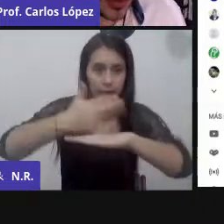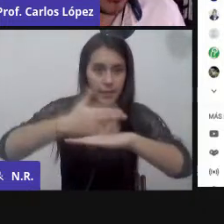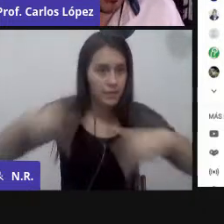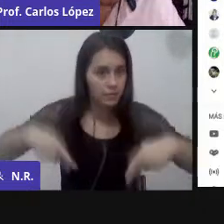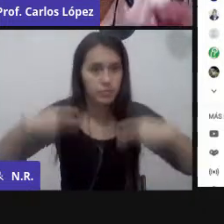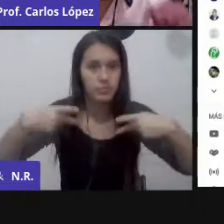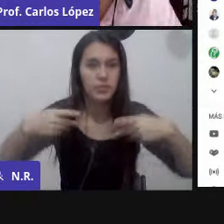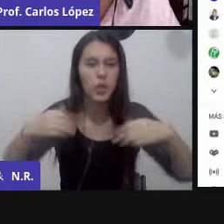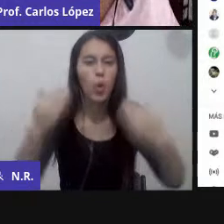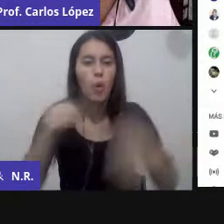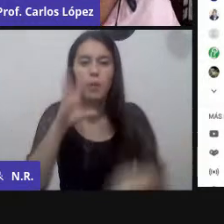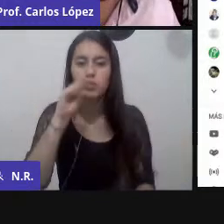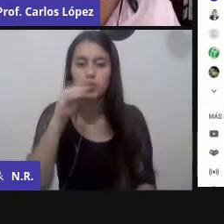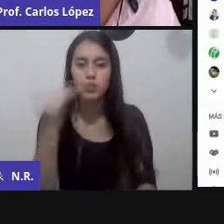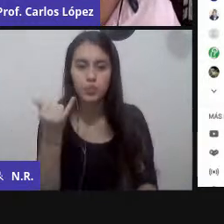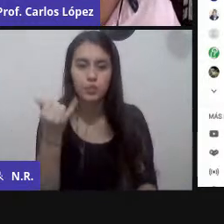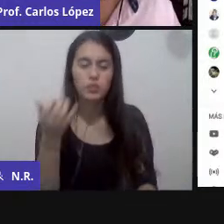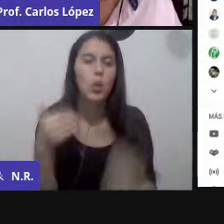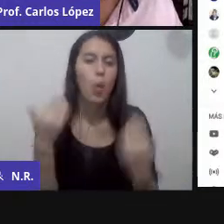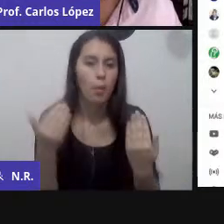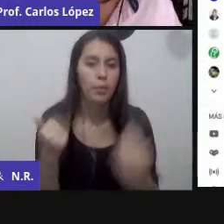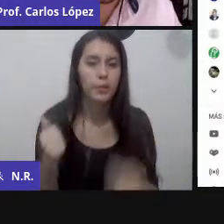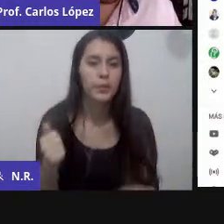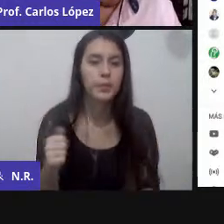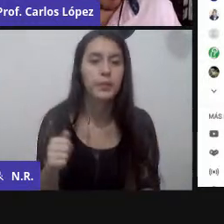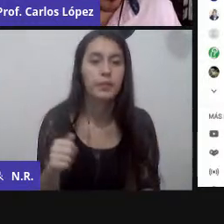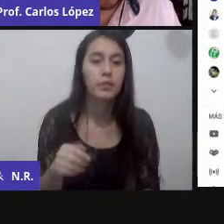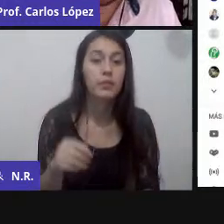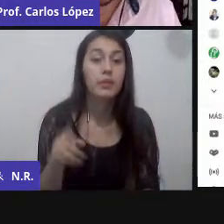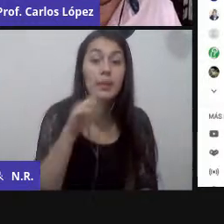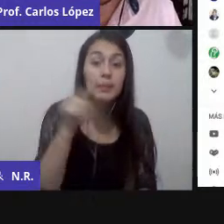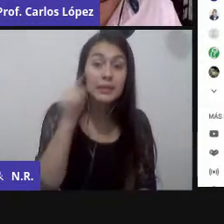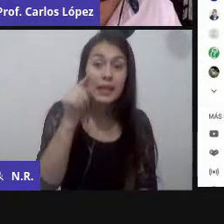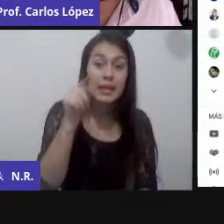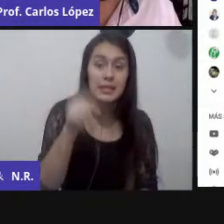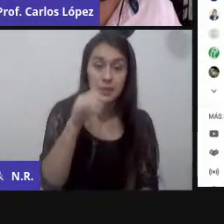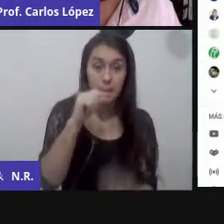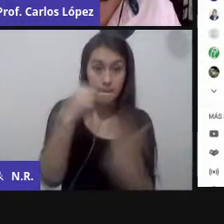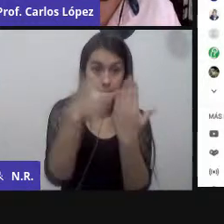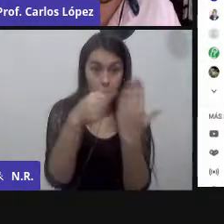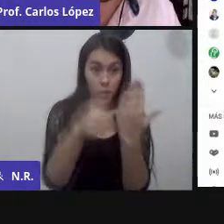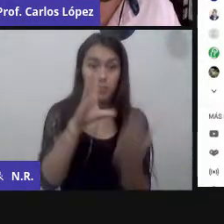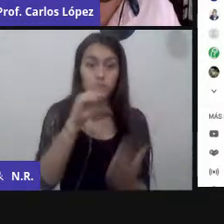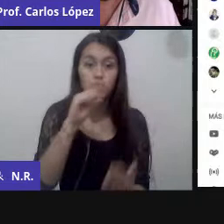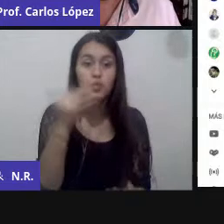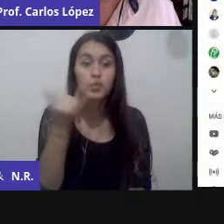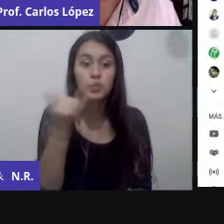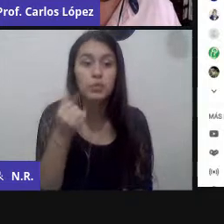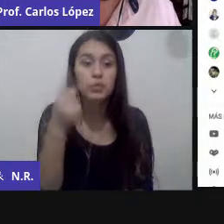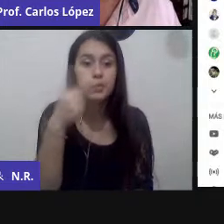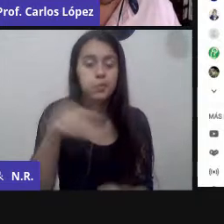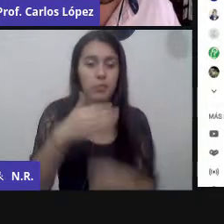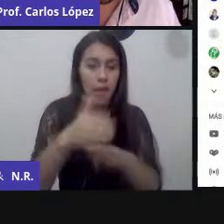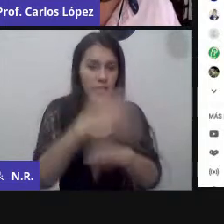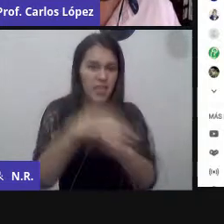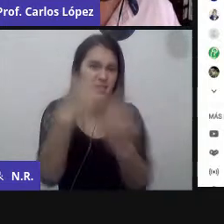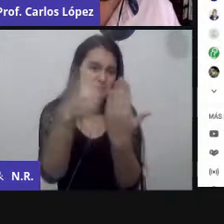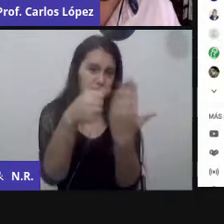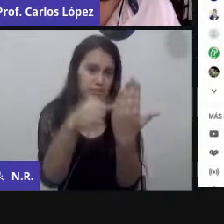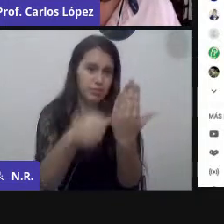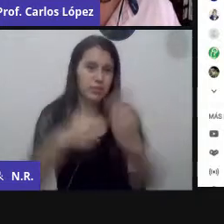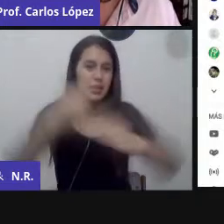StreamYard? Vamos a mirar cómo funciona StreamYard. StreamYard es un programa que, como lo dijimos, es un gestor de